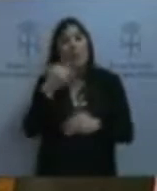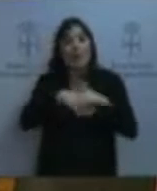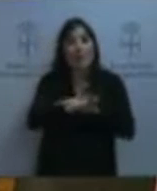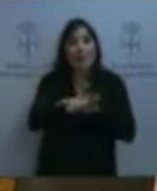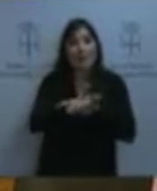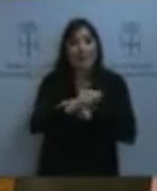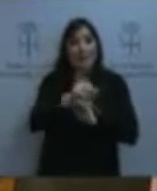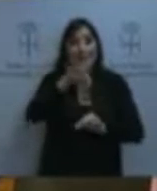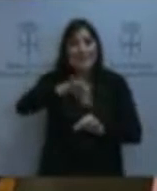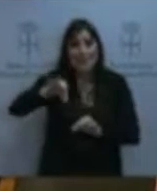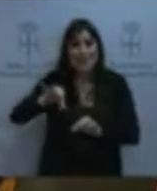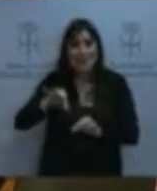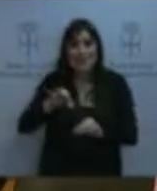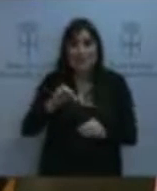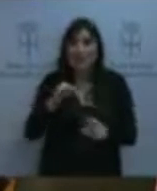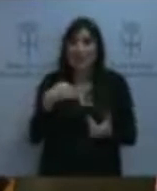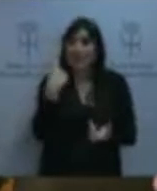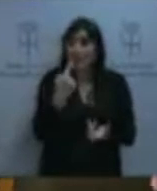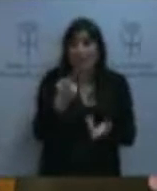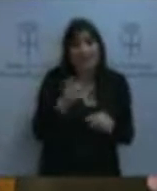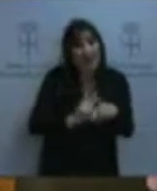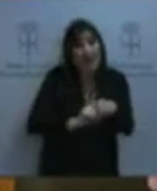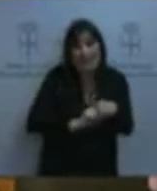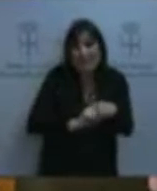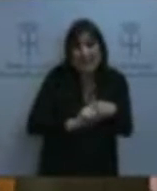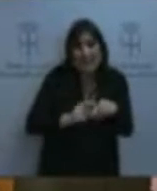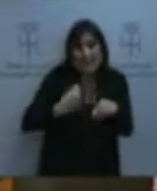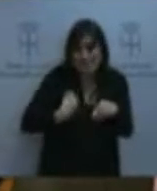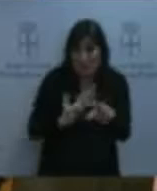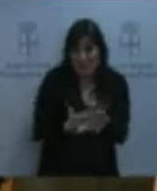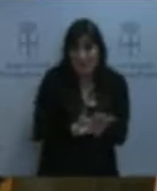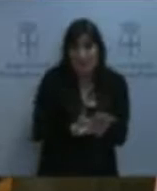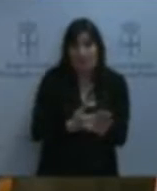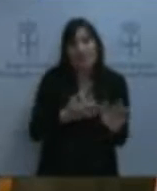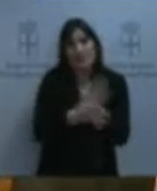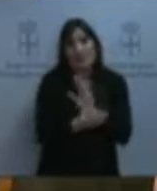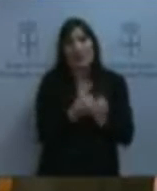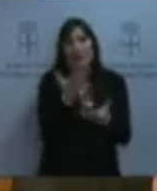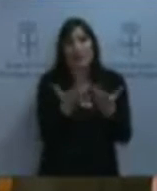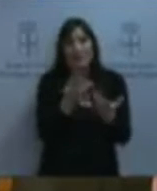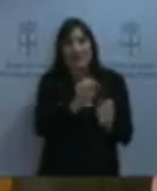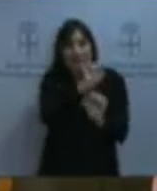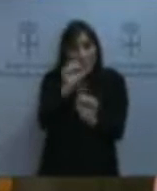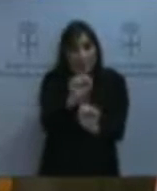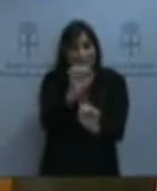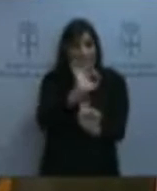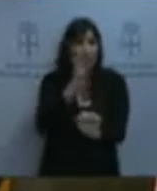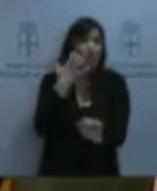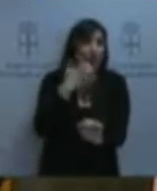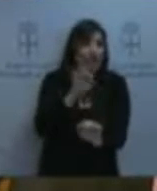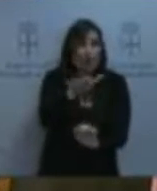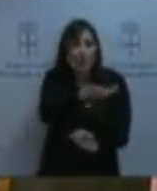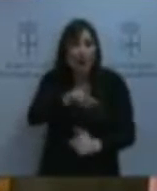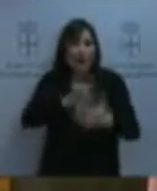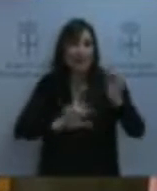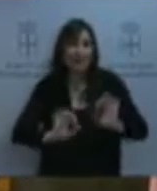mismas características que hemos mencionado antes, es decir, plantas declaradas protegidas, raras y de sitios singulares, no solo de Asturias, sino también de otras